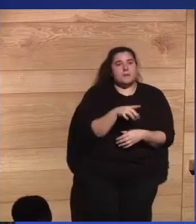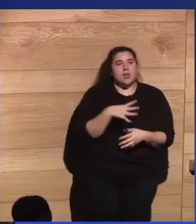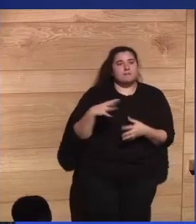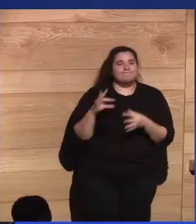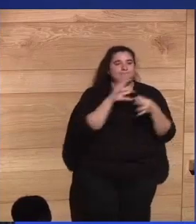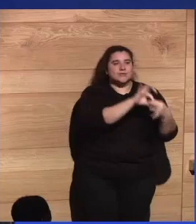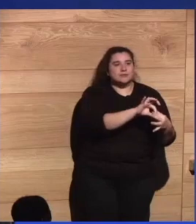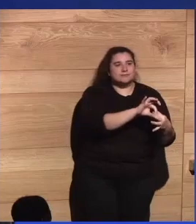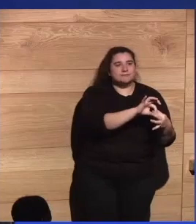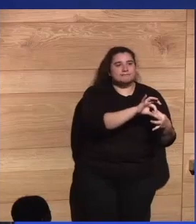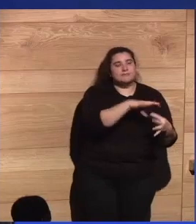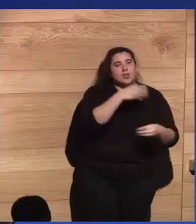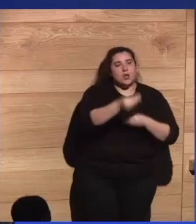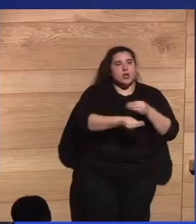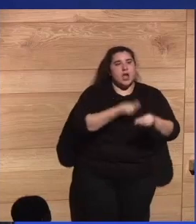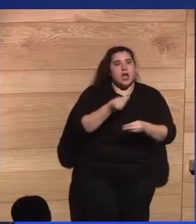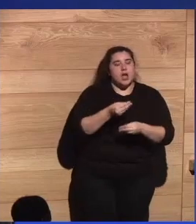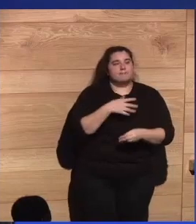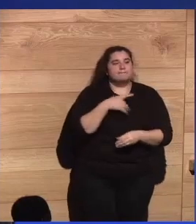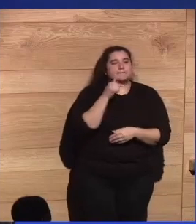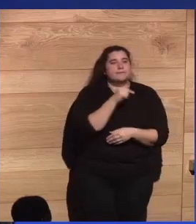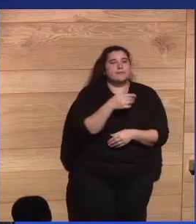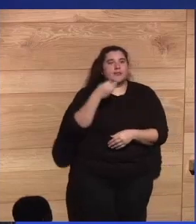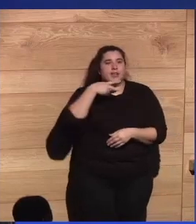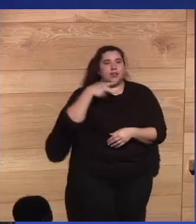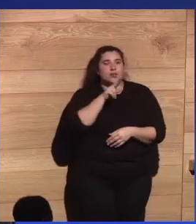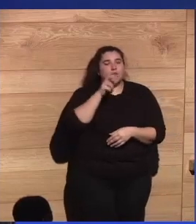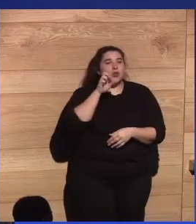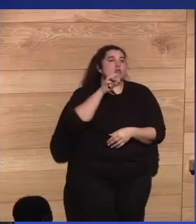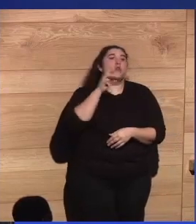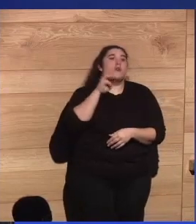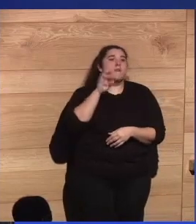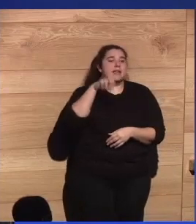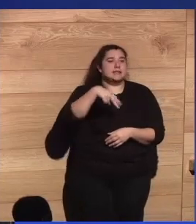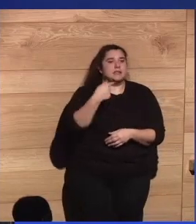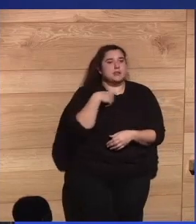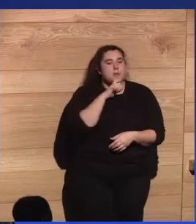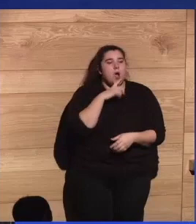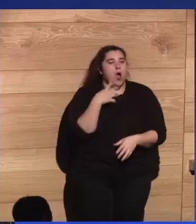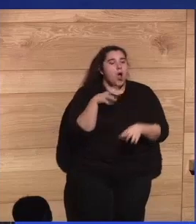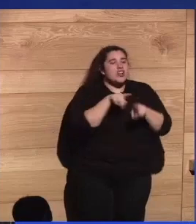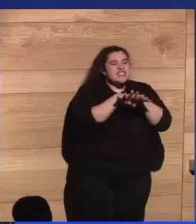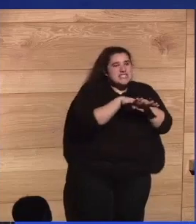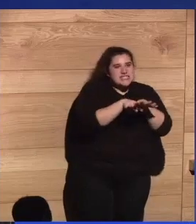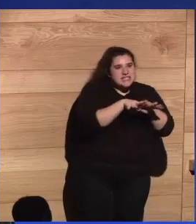también lo de la utilización de la cita de Beethoven con la crítica al antiguo régimen, ¿no? El sombrero de 3 picos